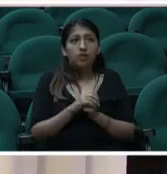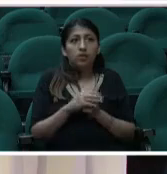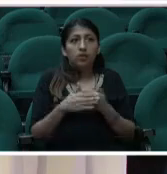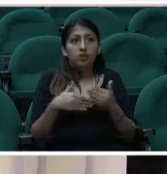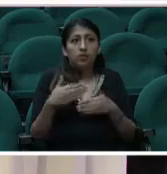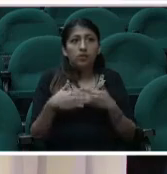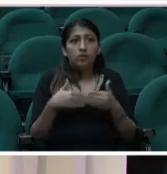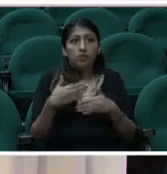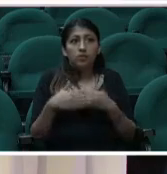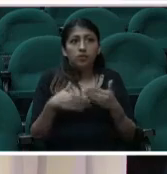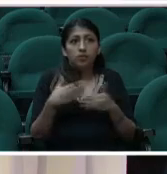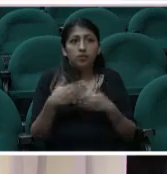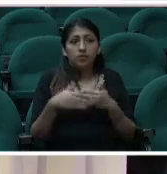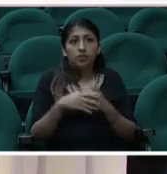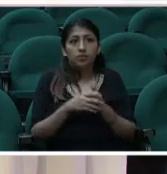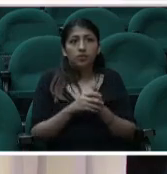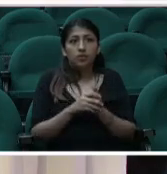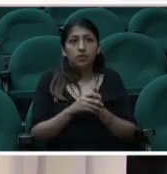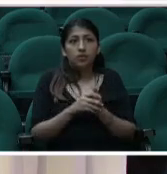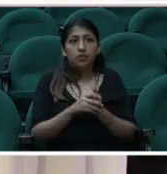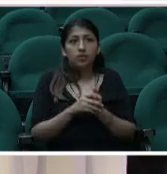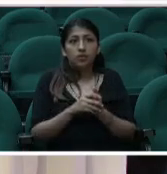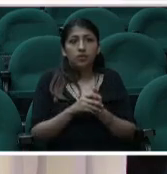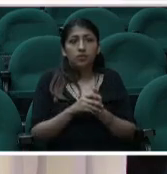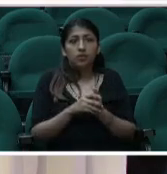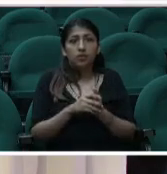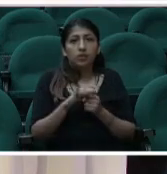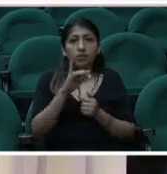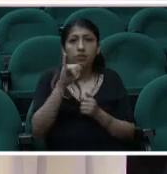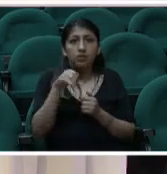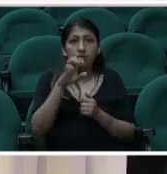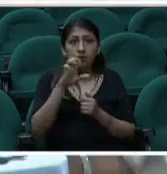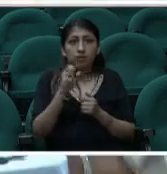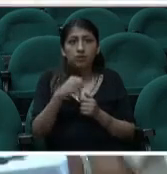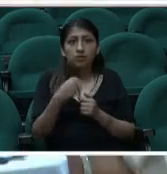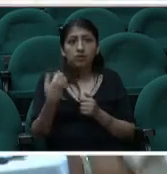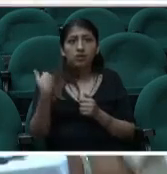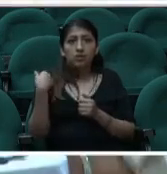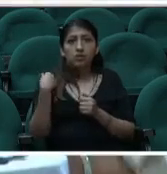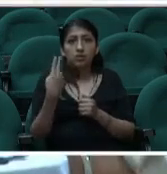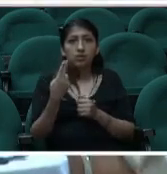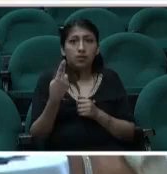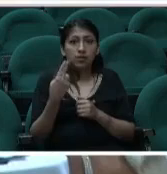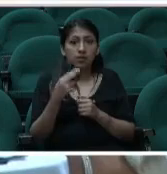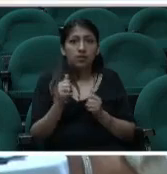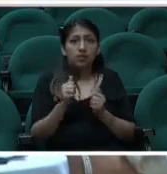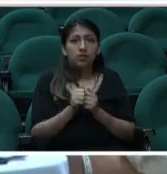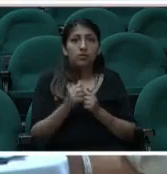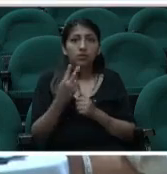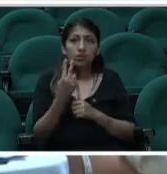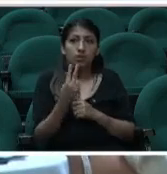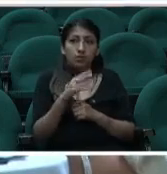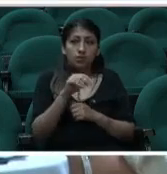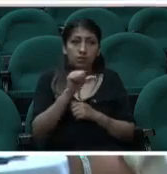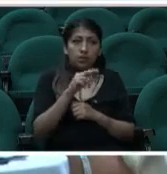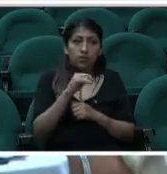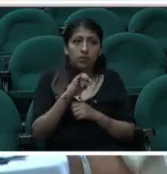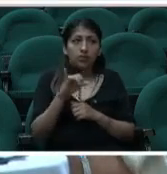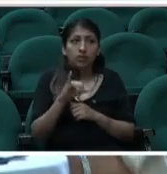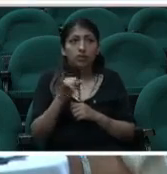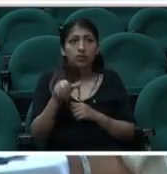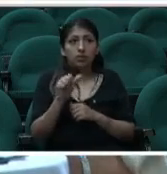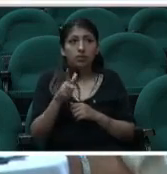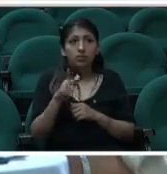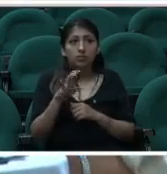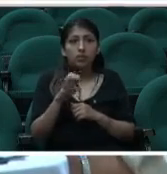proceder para que la candidata en yen mantenga su pareja entre los candidatos granda y hacker